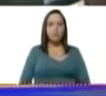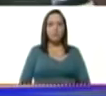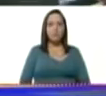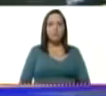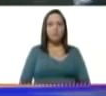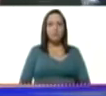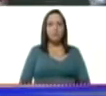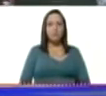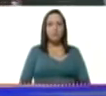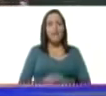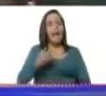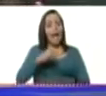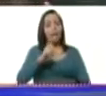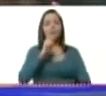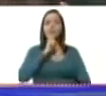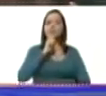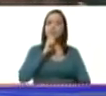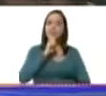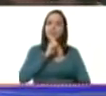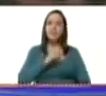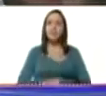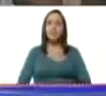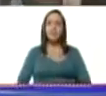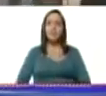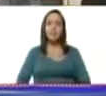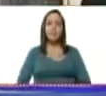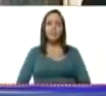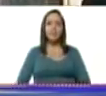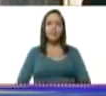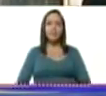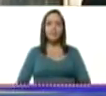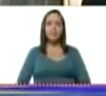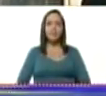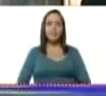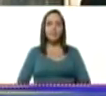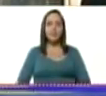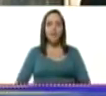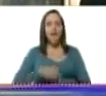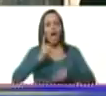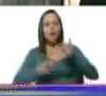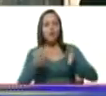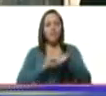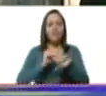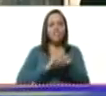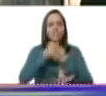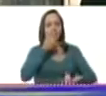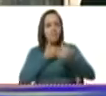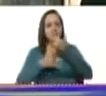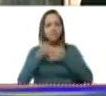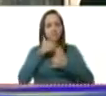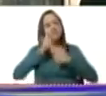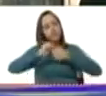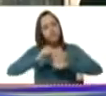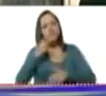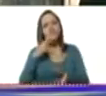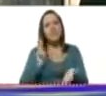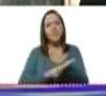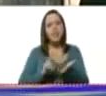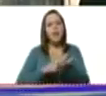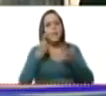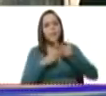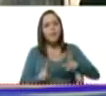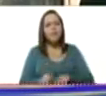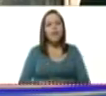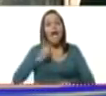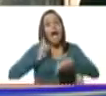Ha sido duro y difícil. No exento de errores que se han cometido. Pero si en algún